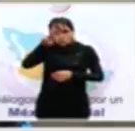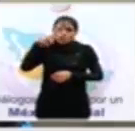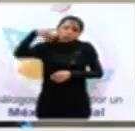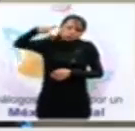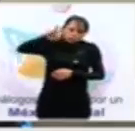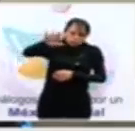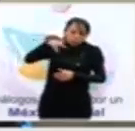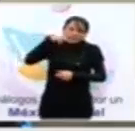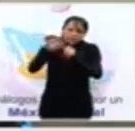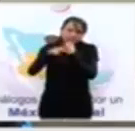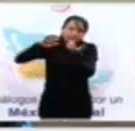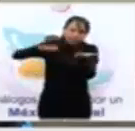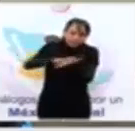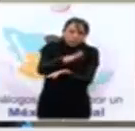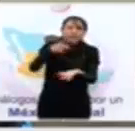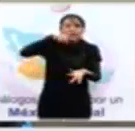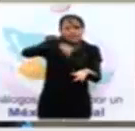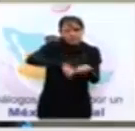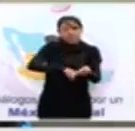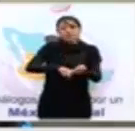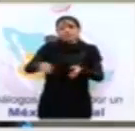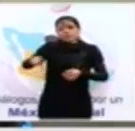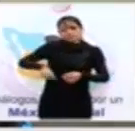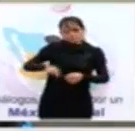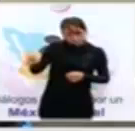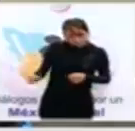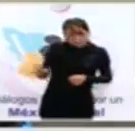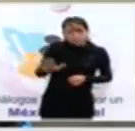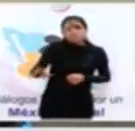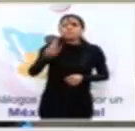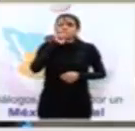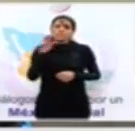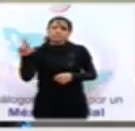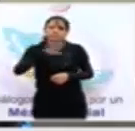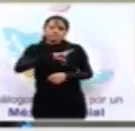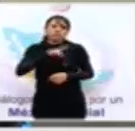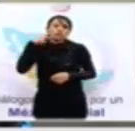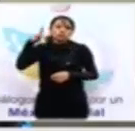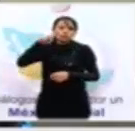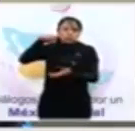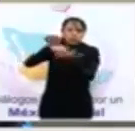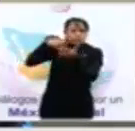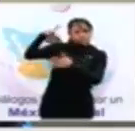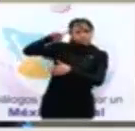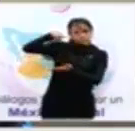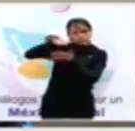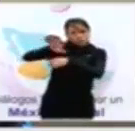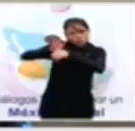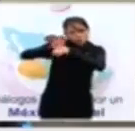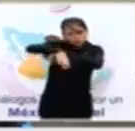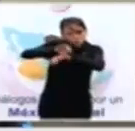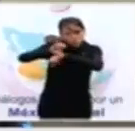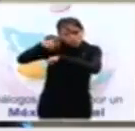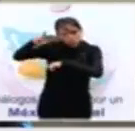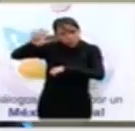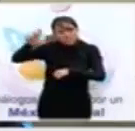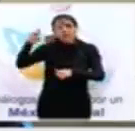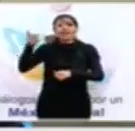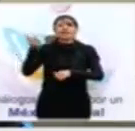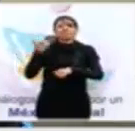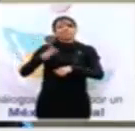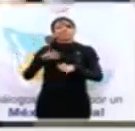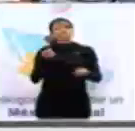Pro Territorio. Se ha desempeñado en múltiples cargos en su país, tanto en el sector público como en el sector académico y en el sector privado